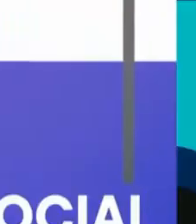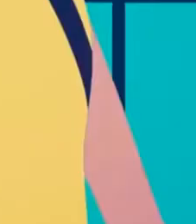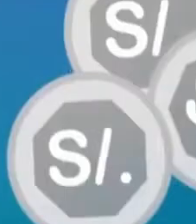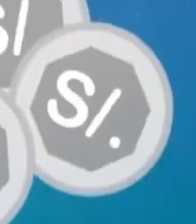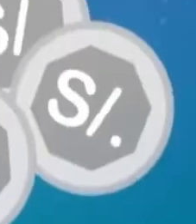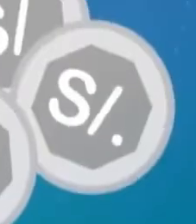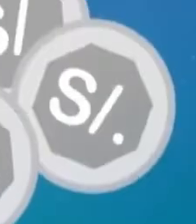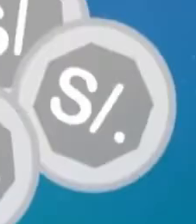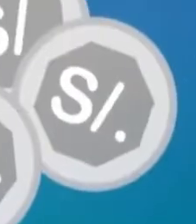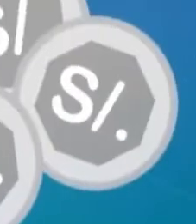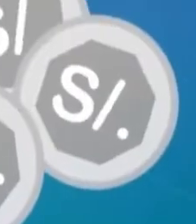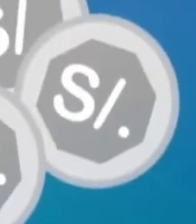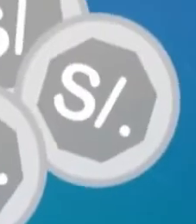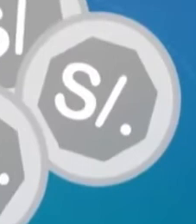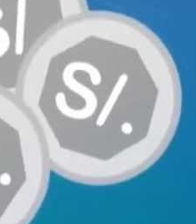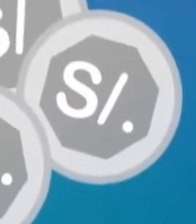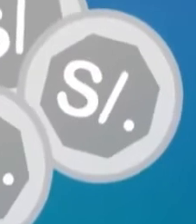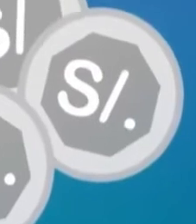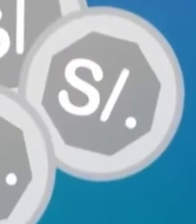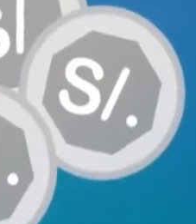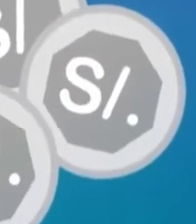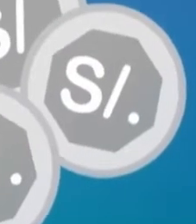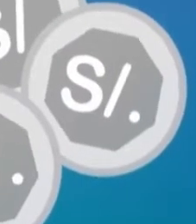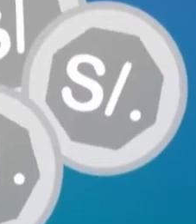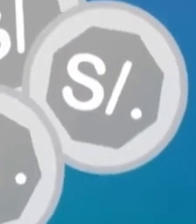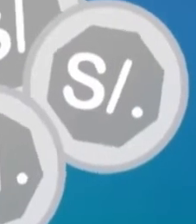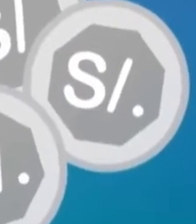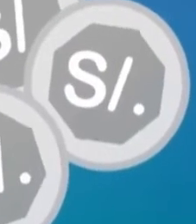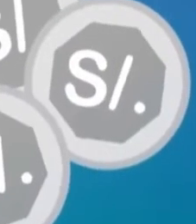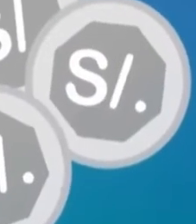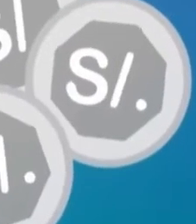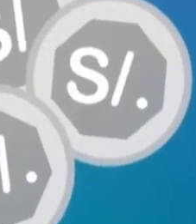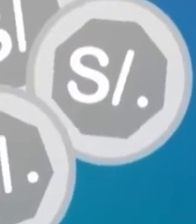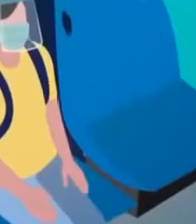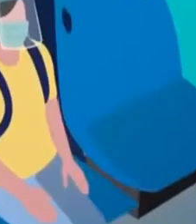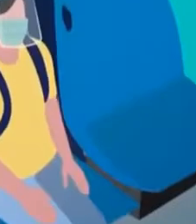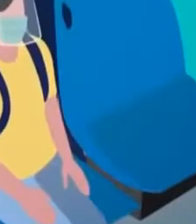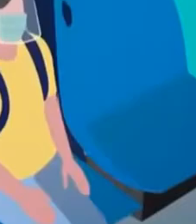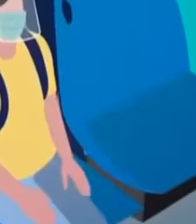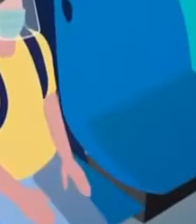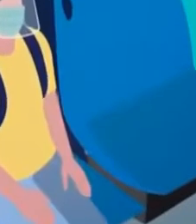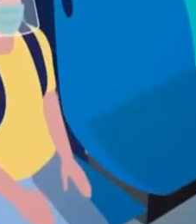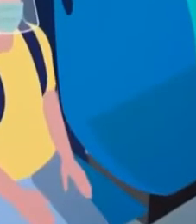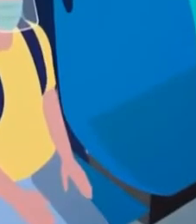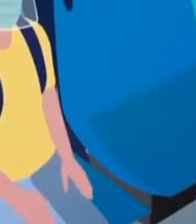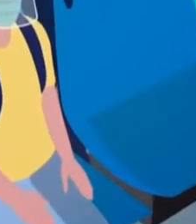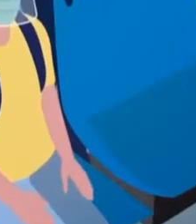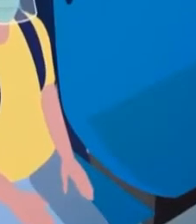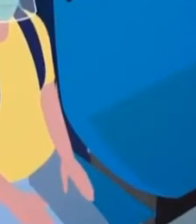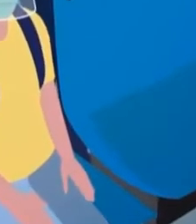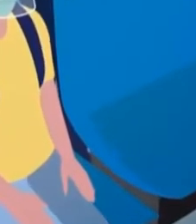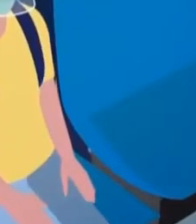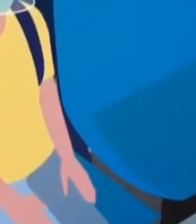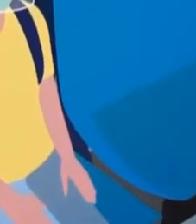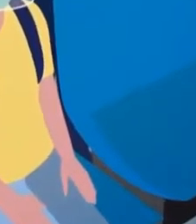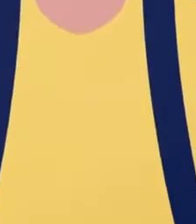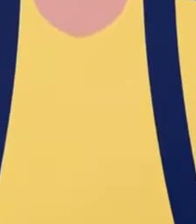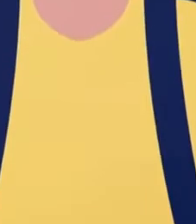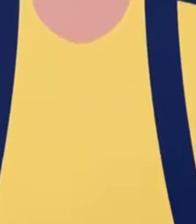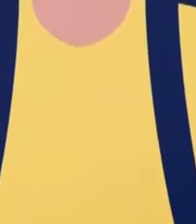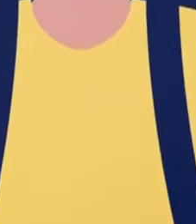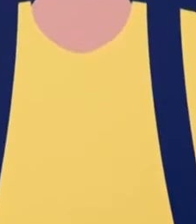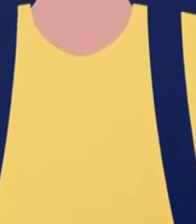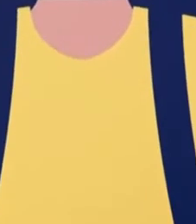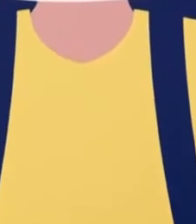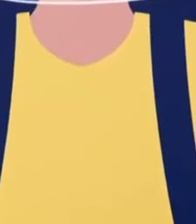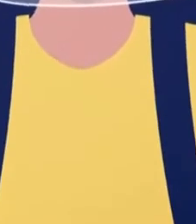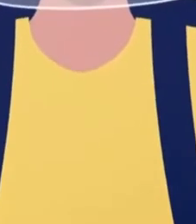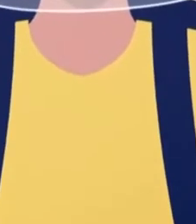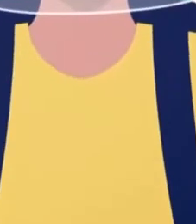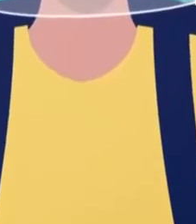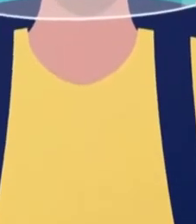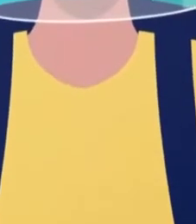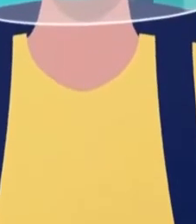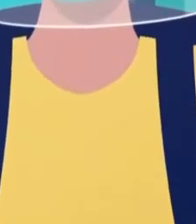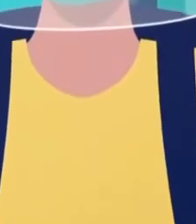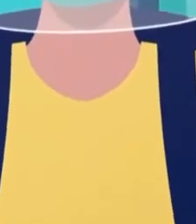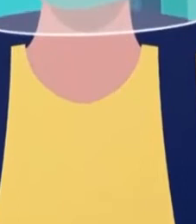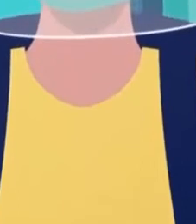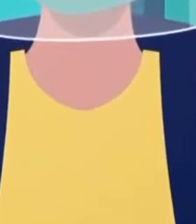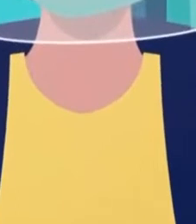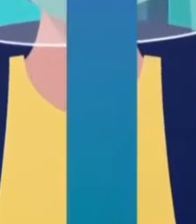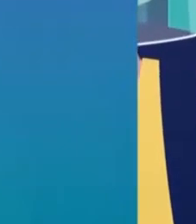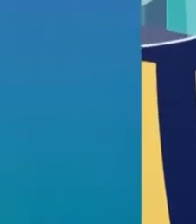si paga por el servicio antes de subir al vehículo y viaja únicamente sentado. Solo así